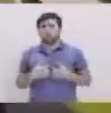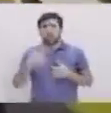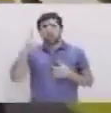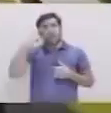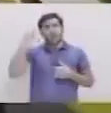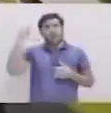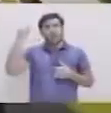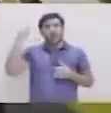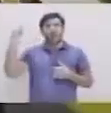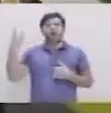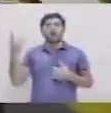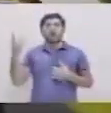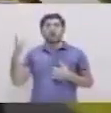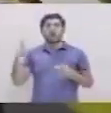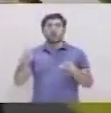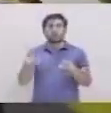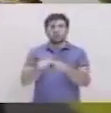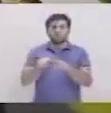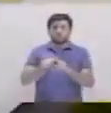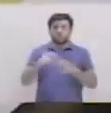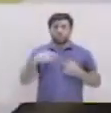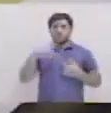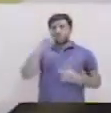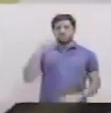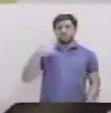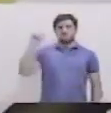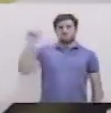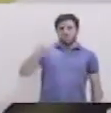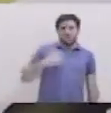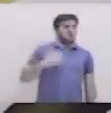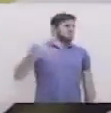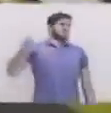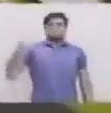Pues me imagino que es como la entrada del malo de la película.